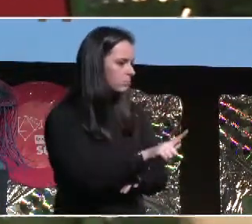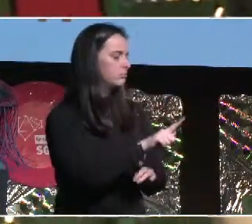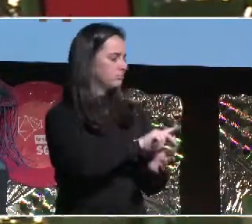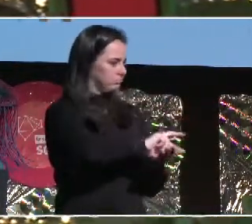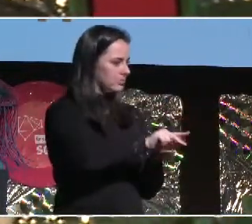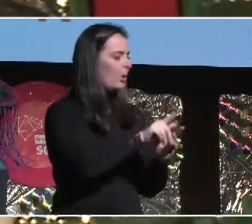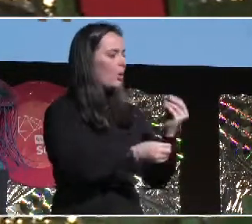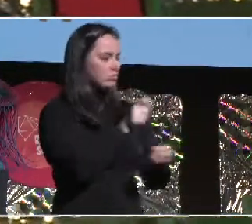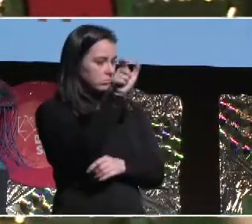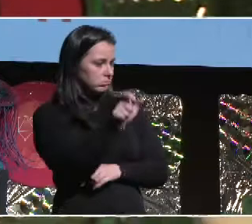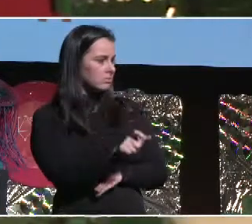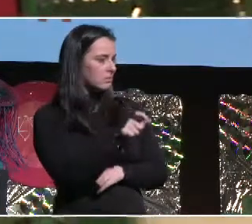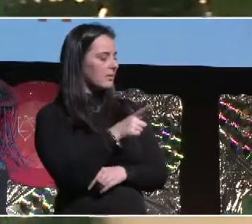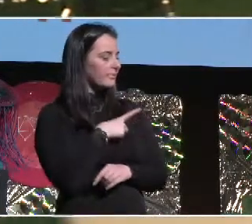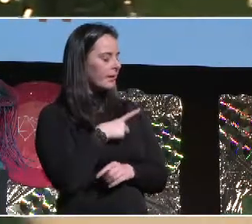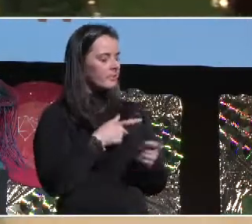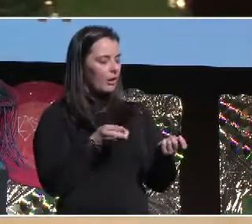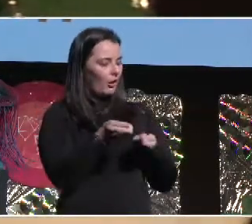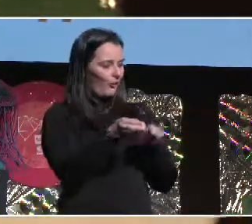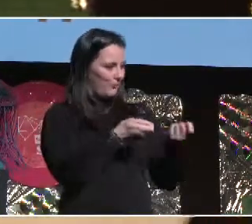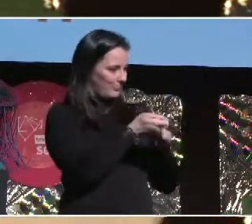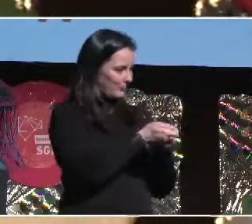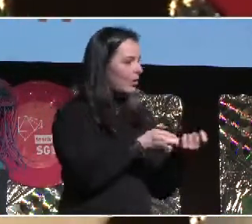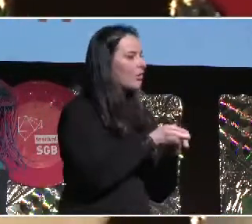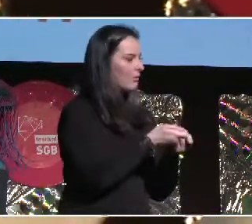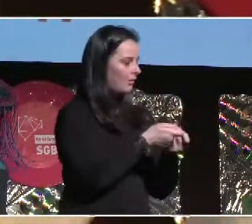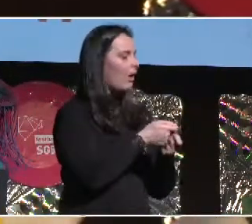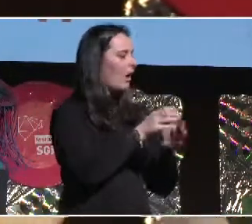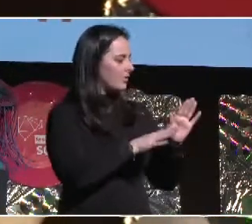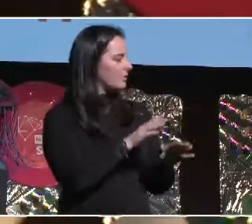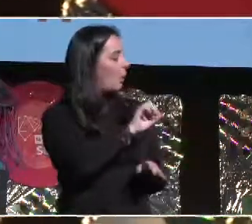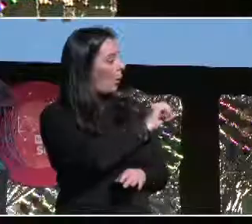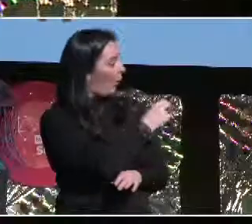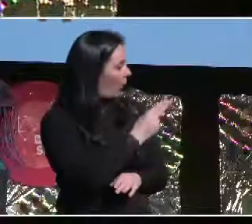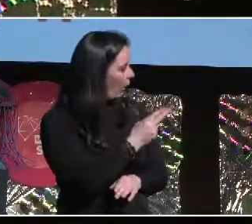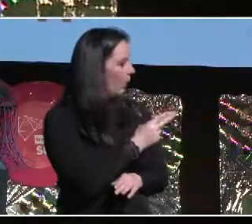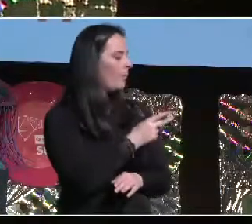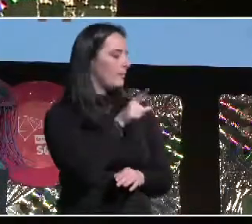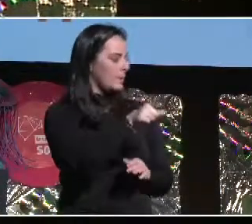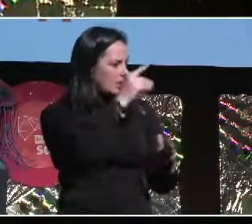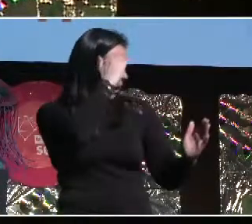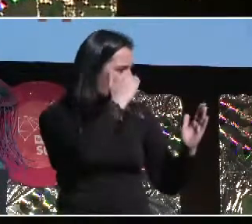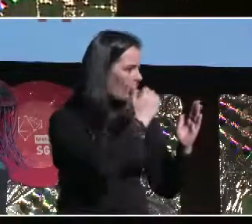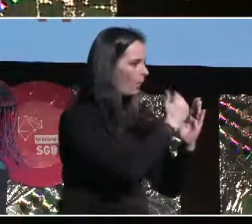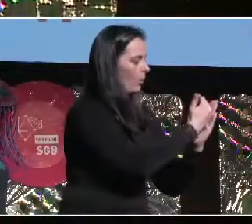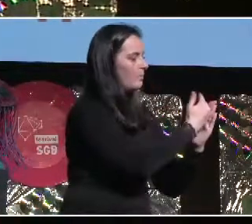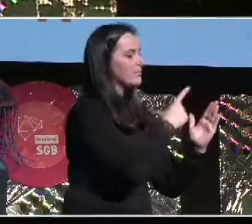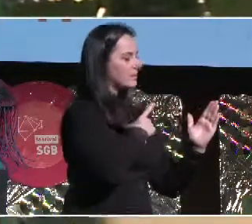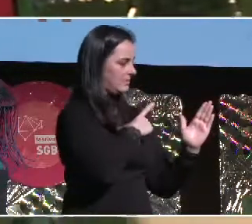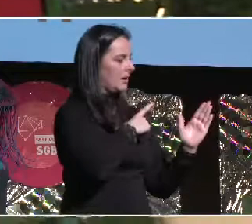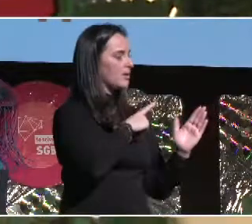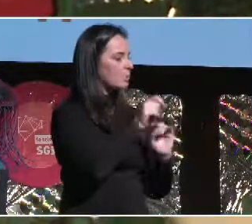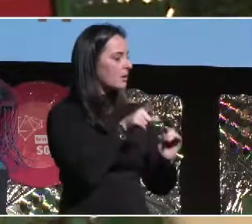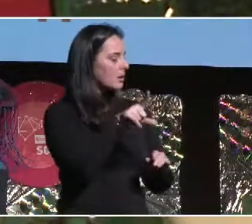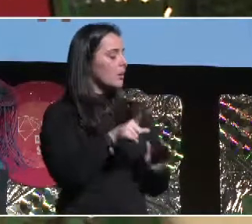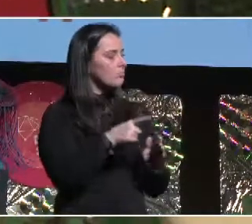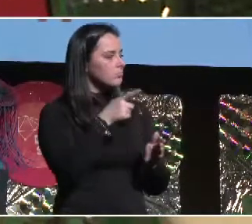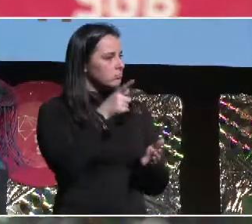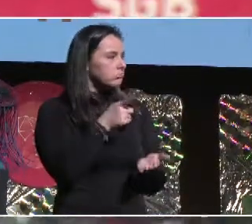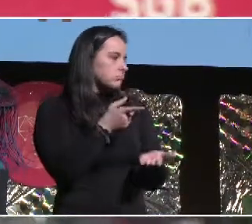generamos para monitorear a los gobiernos o exigir que cumplan con aquellas cosas con las que se comprometen.